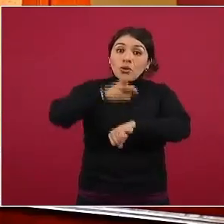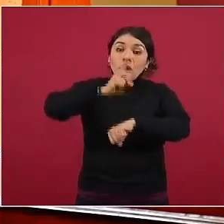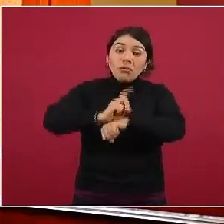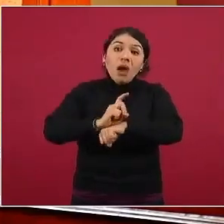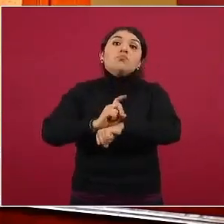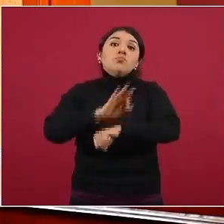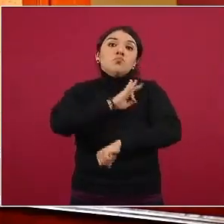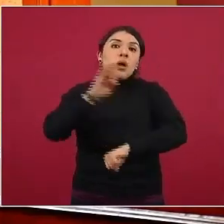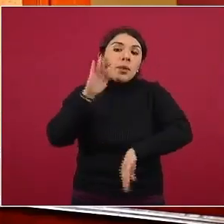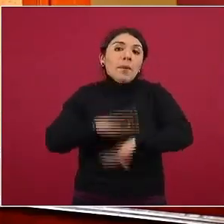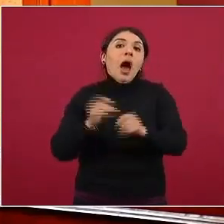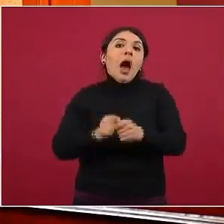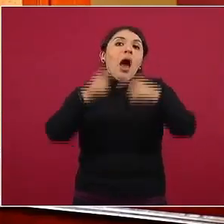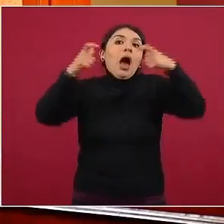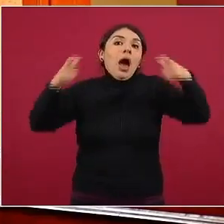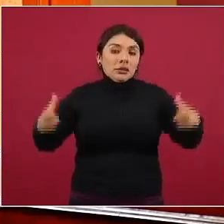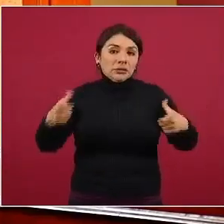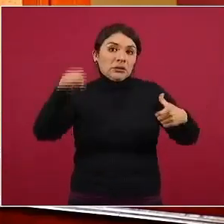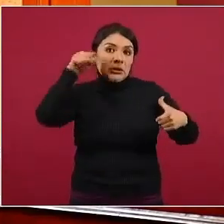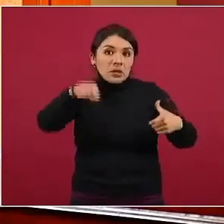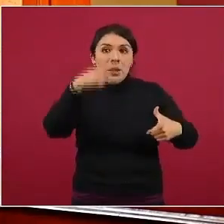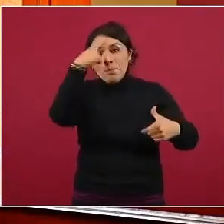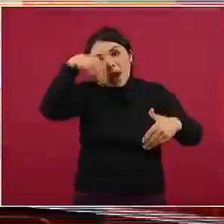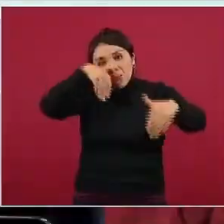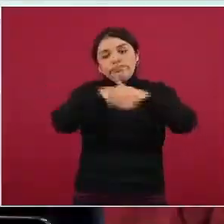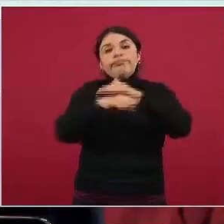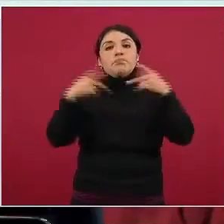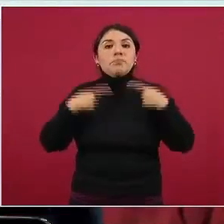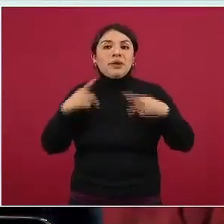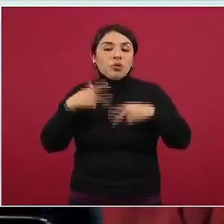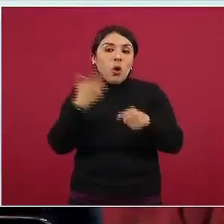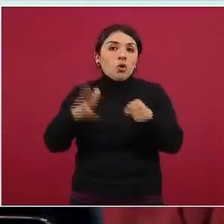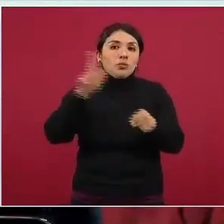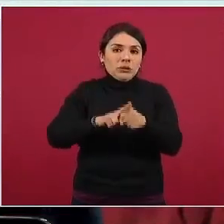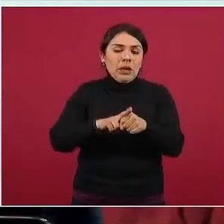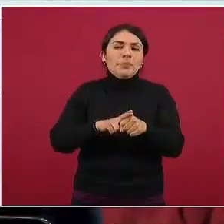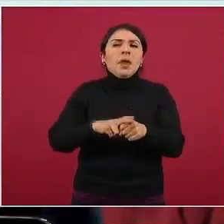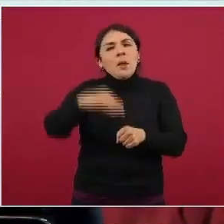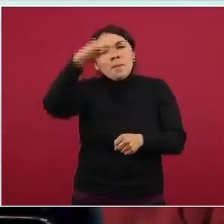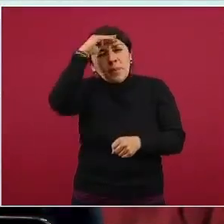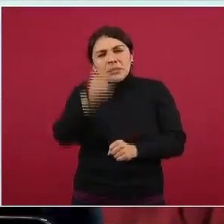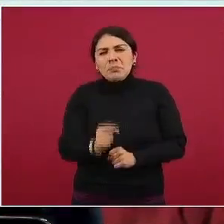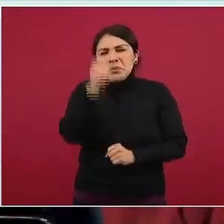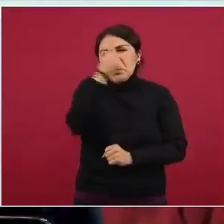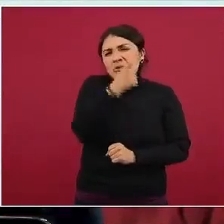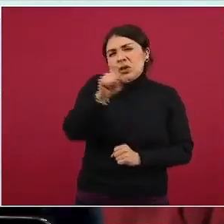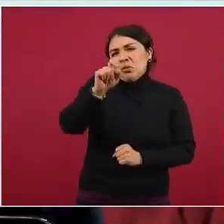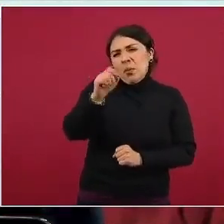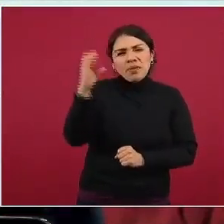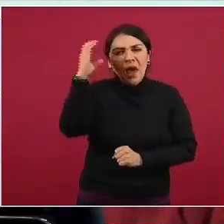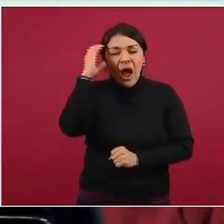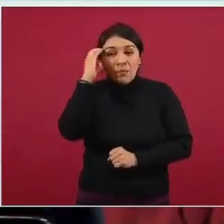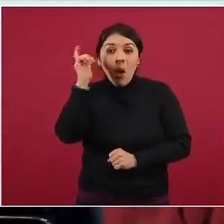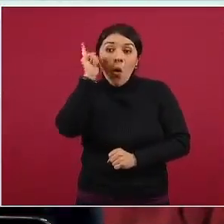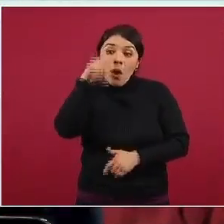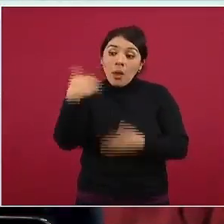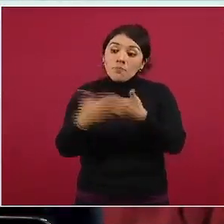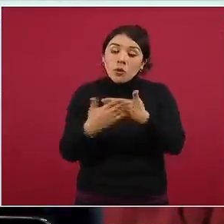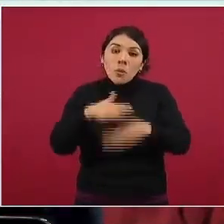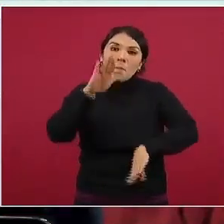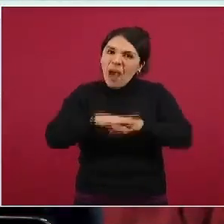también incremente aún más su capacidad, que la capacidad inicial se había contemplado de 120 camas y se